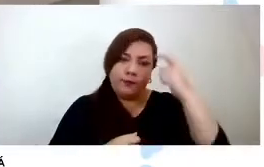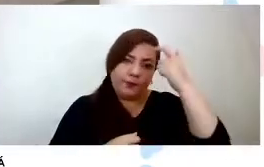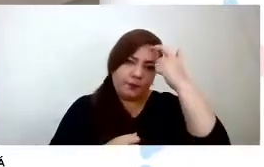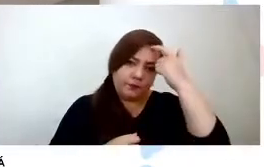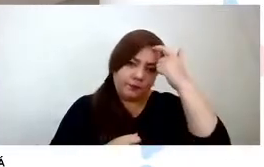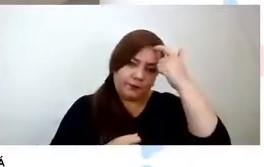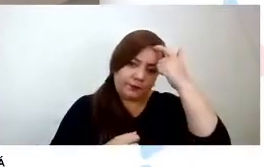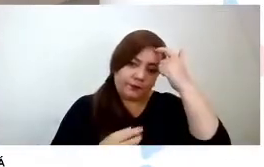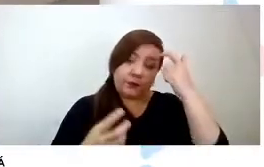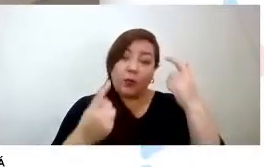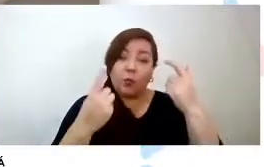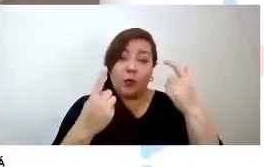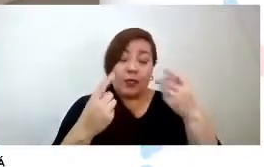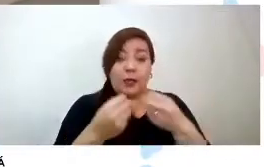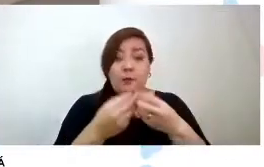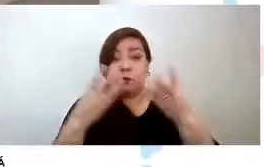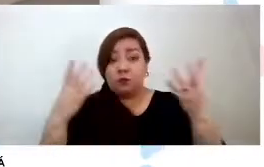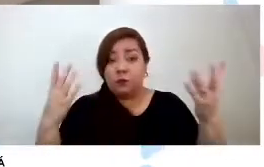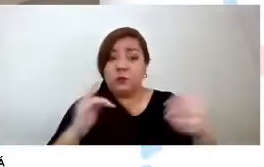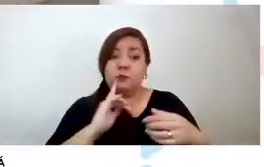colecciones de paleontología que tiene el museo.